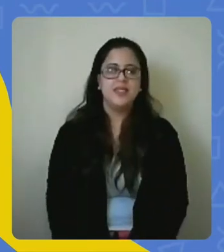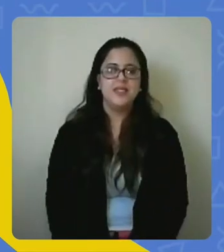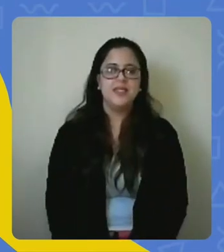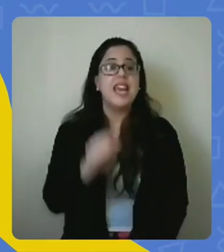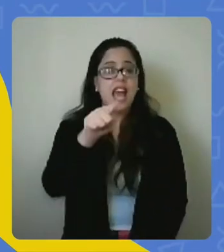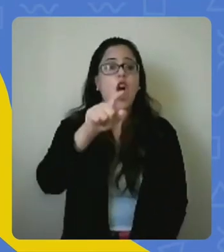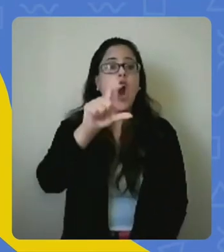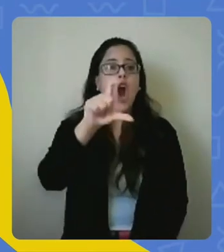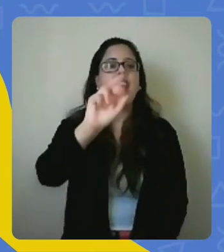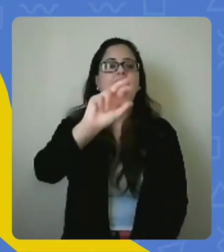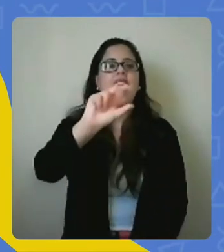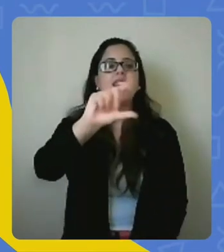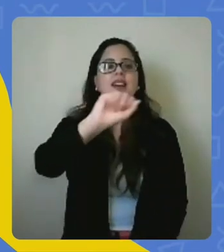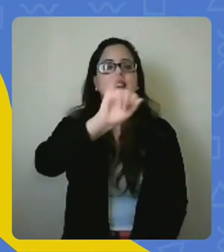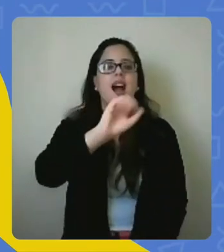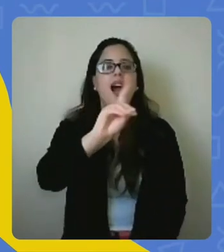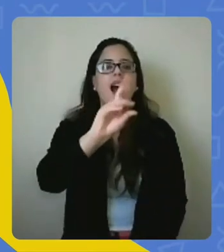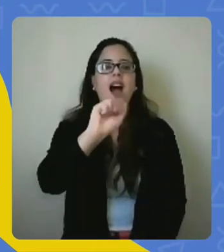Me salió de bruja.